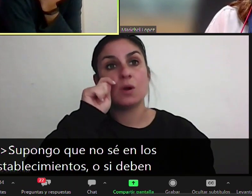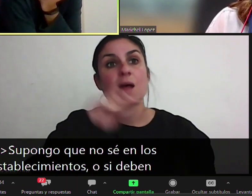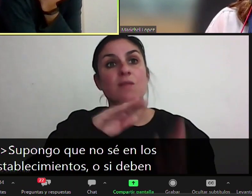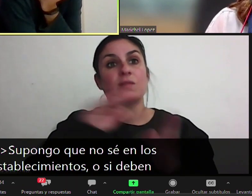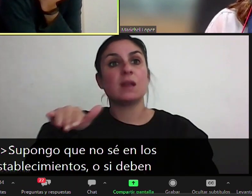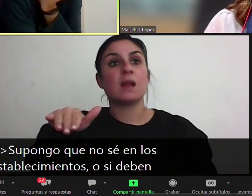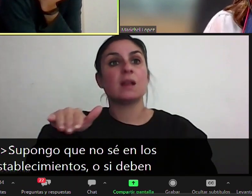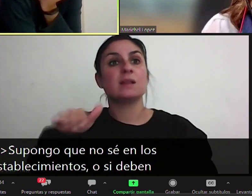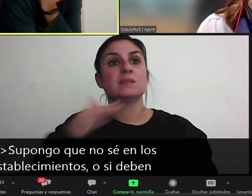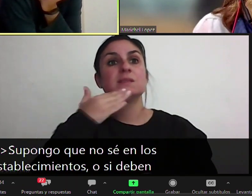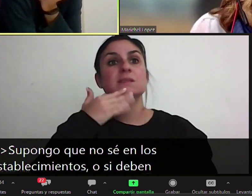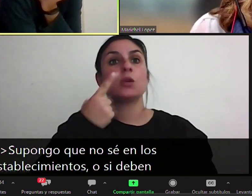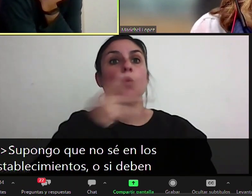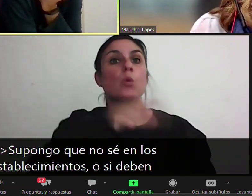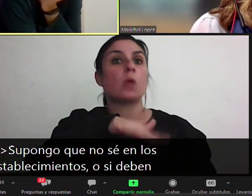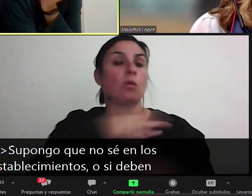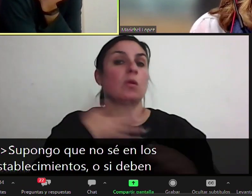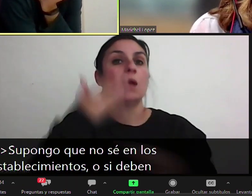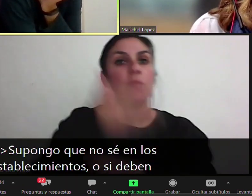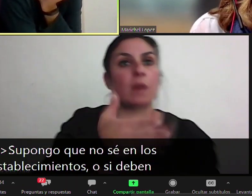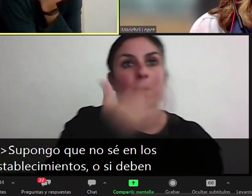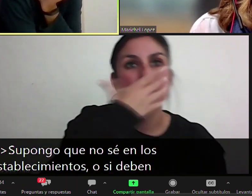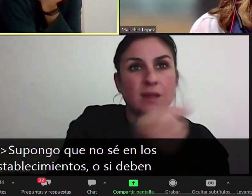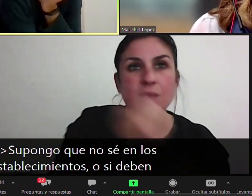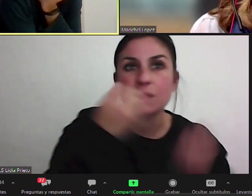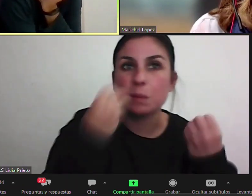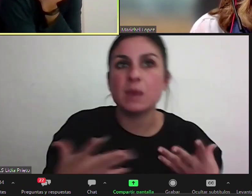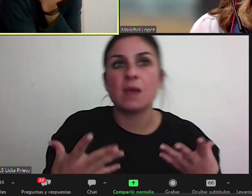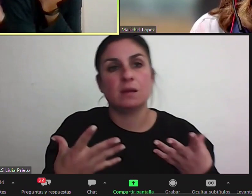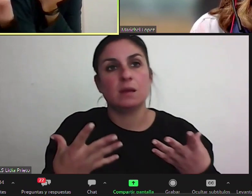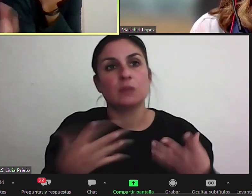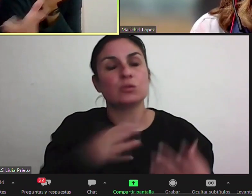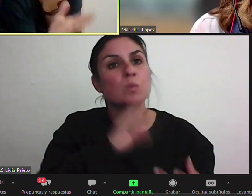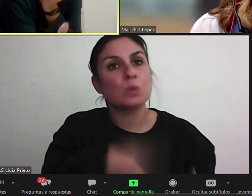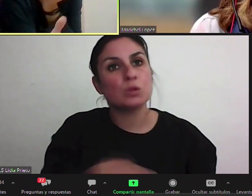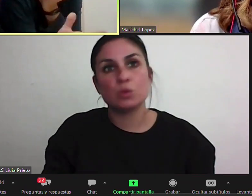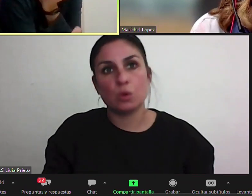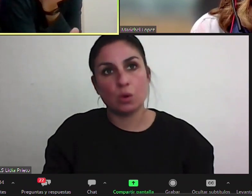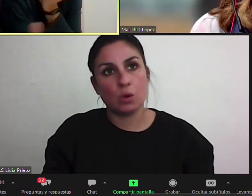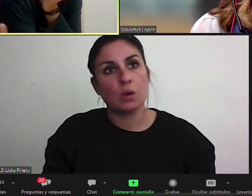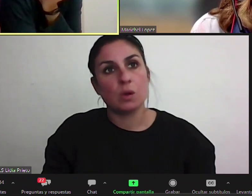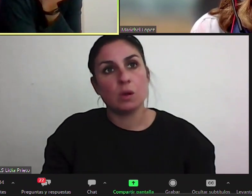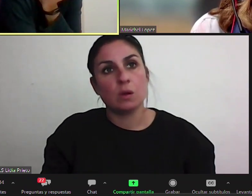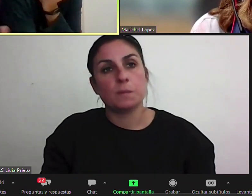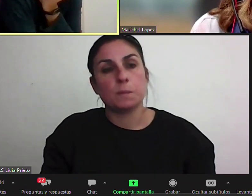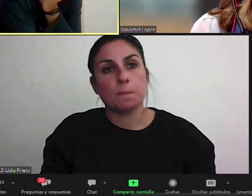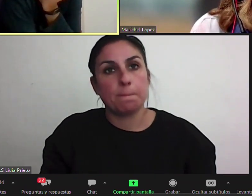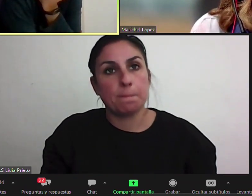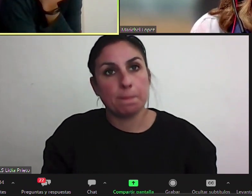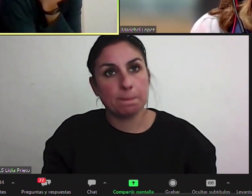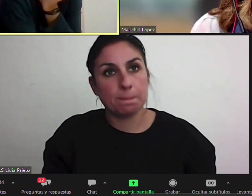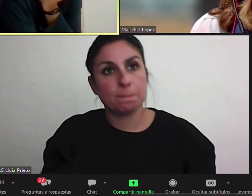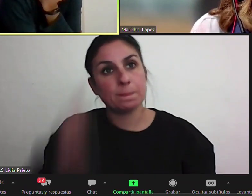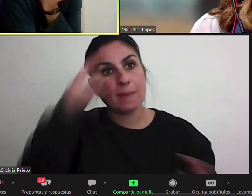intentando entender lo que necesitas, lo que quieres y que empaticen con tu situación y en el momento que así te disfrute o de trabajo, de lo que sea. Pues lo mismo con